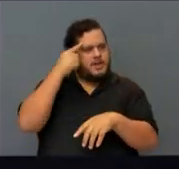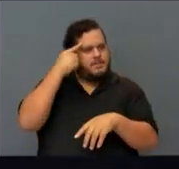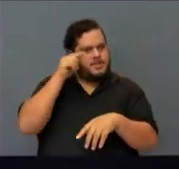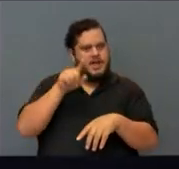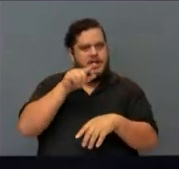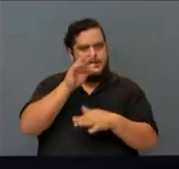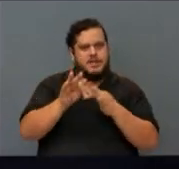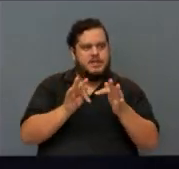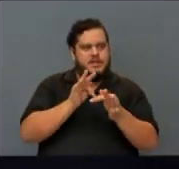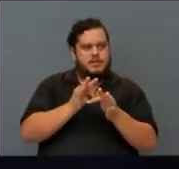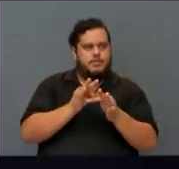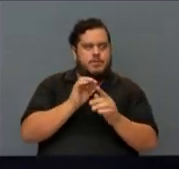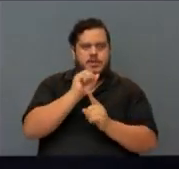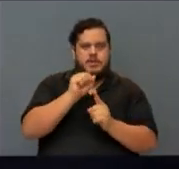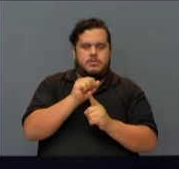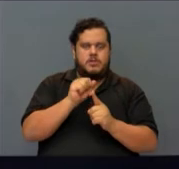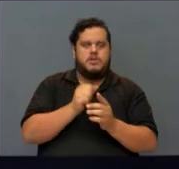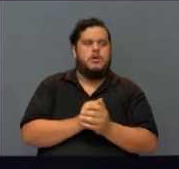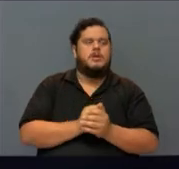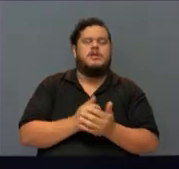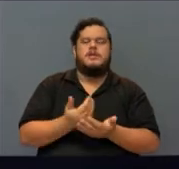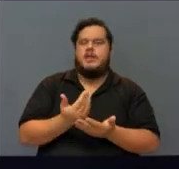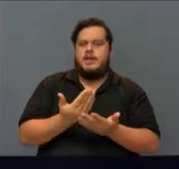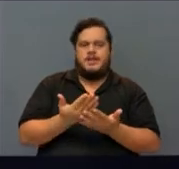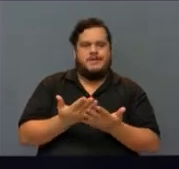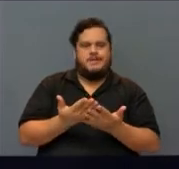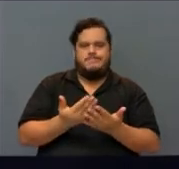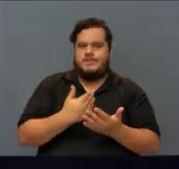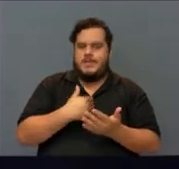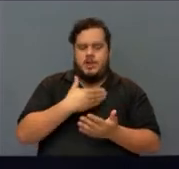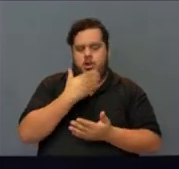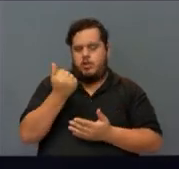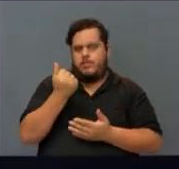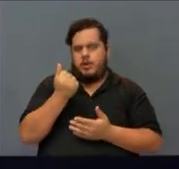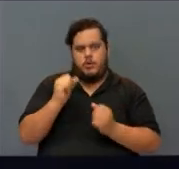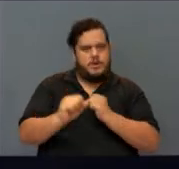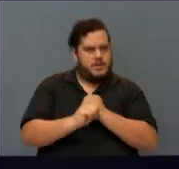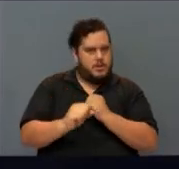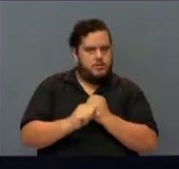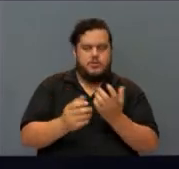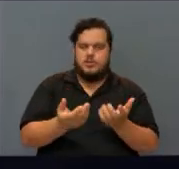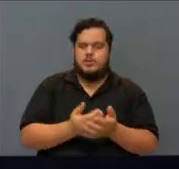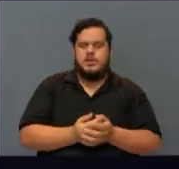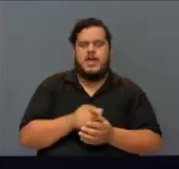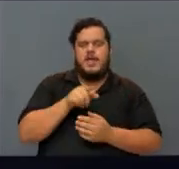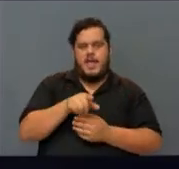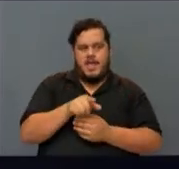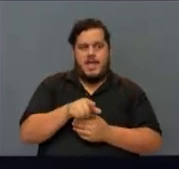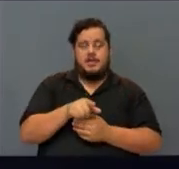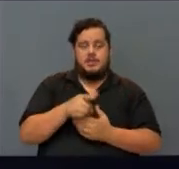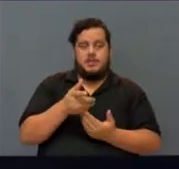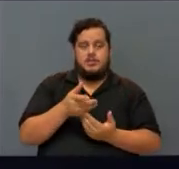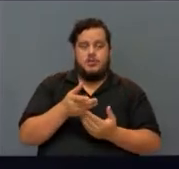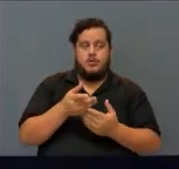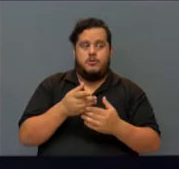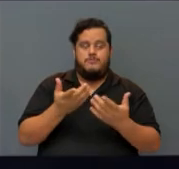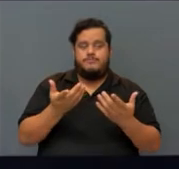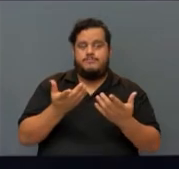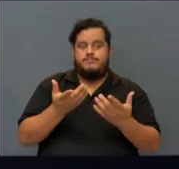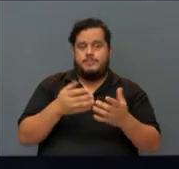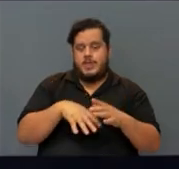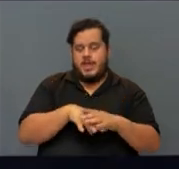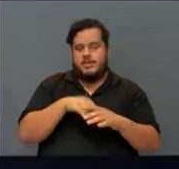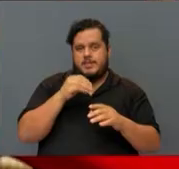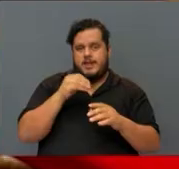lo hemos visto previo mundiales tienen los mejores anuncios tienen las mejores publicidades esto que se sacaron de la mano el perdón de la bolsa